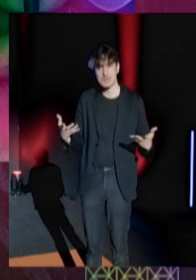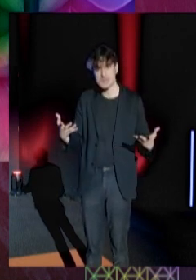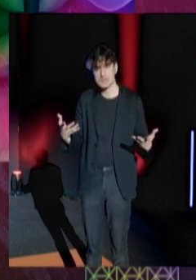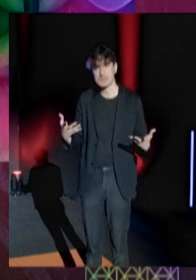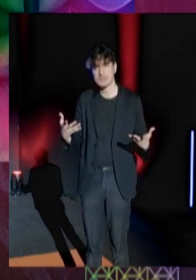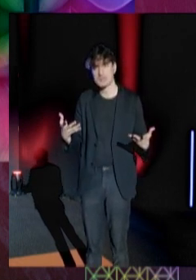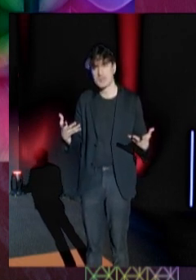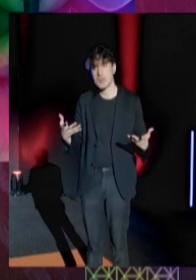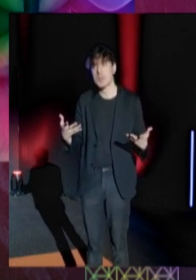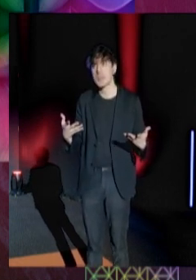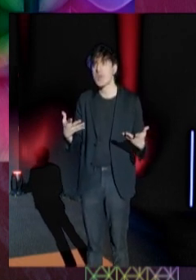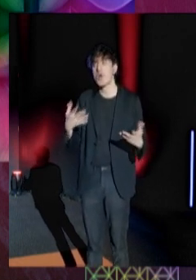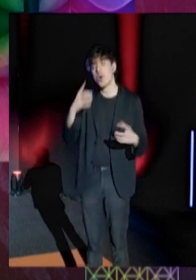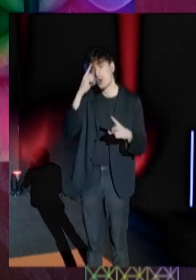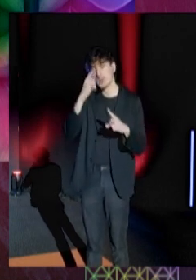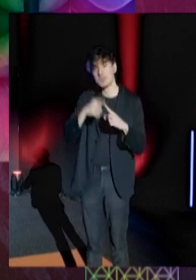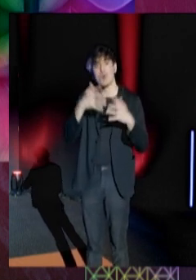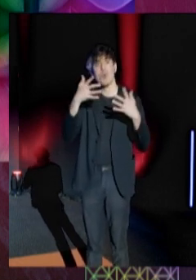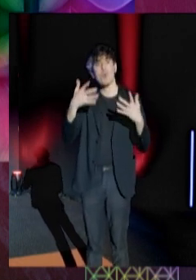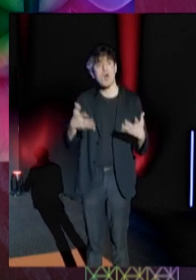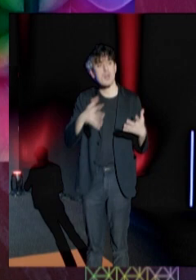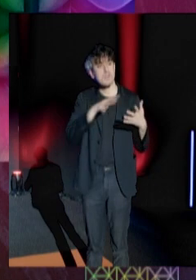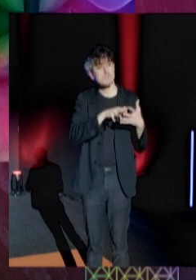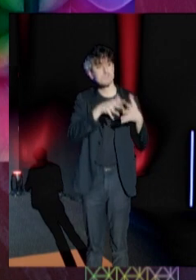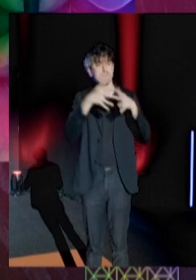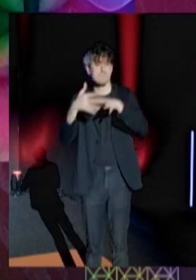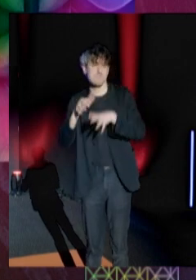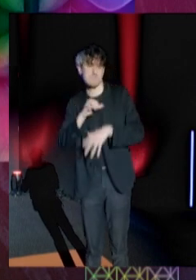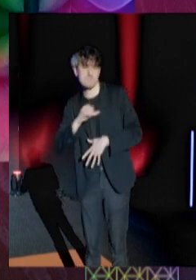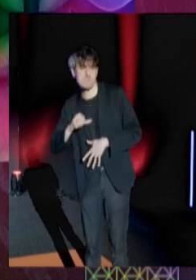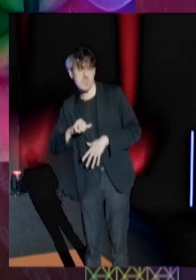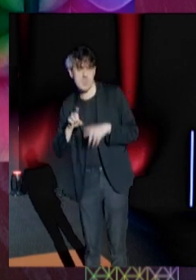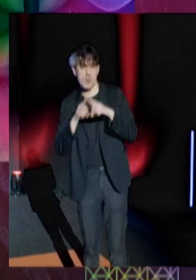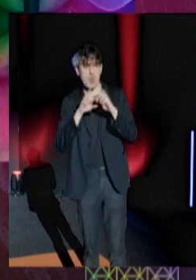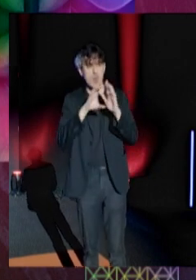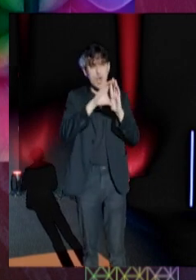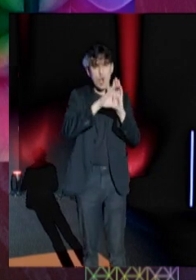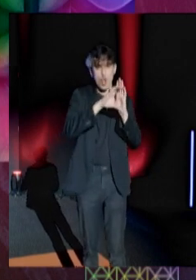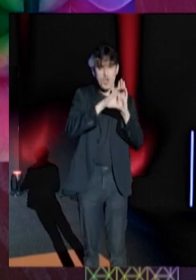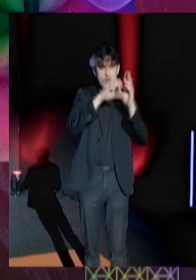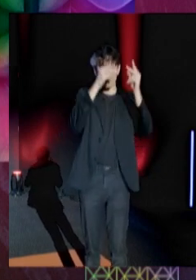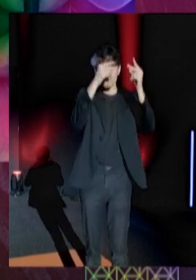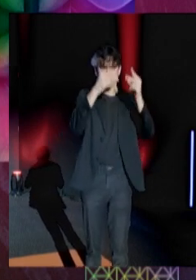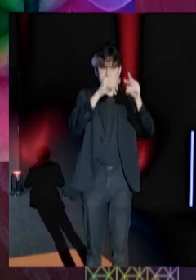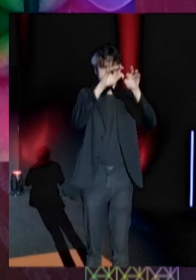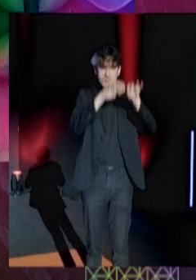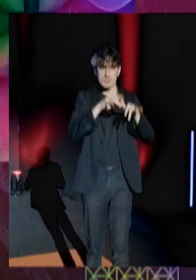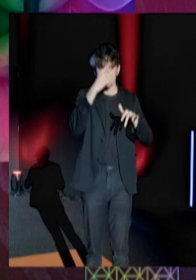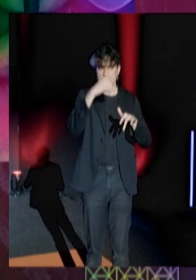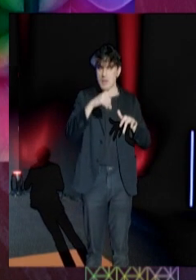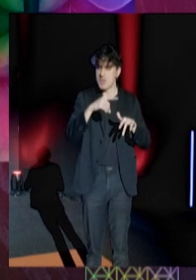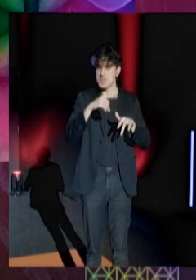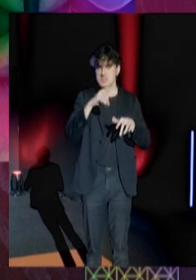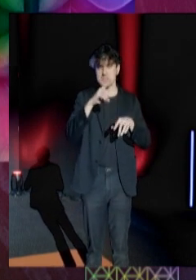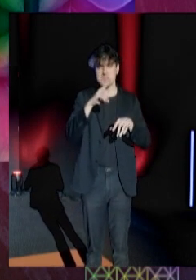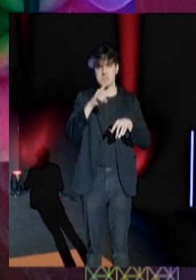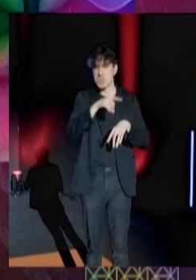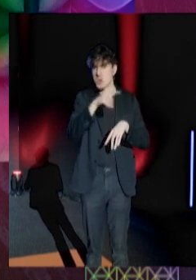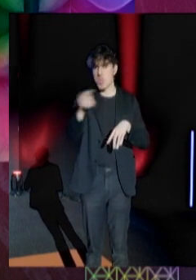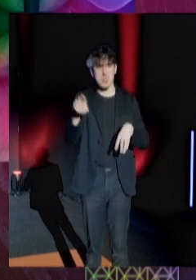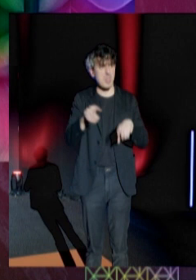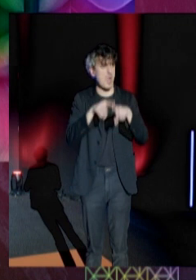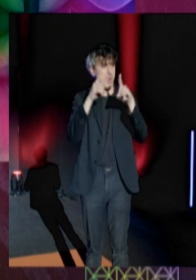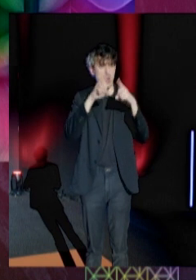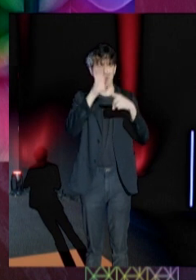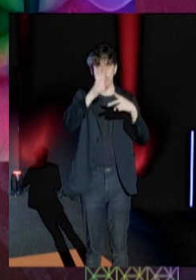poder personalizarlo sepas codificar o no sepas codificar no tiene importancia La idea es darte ambas opciones